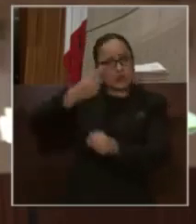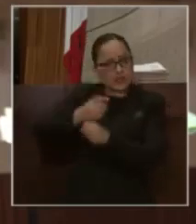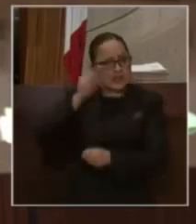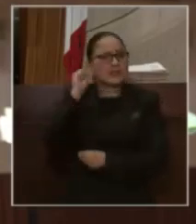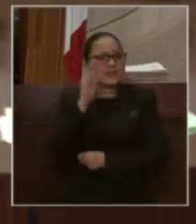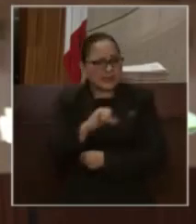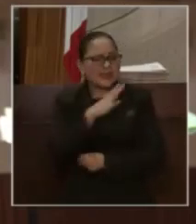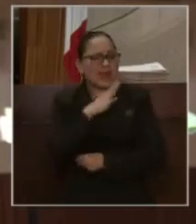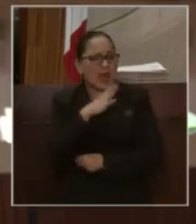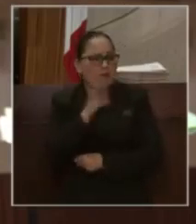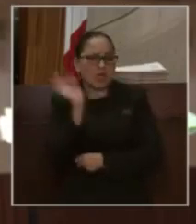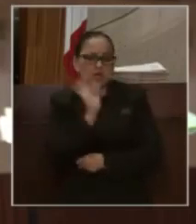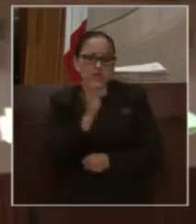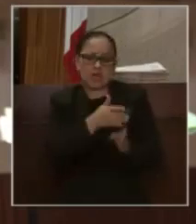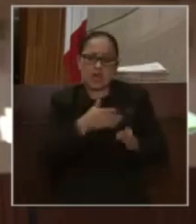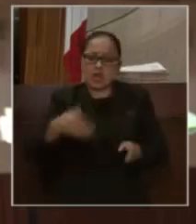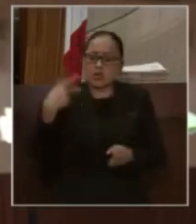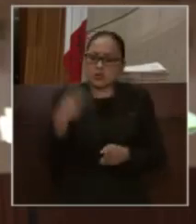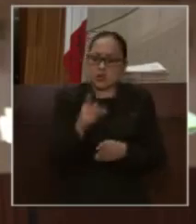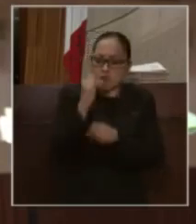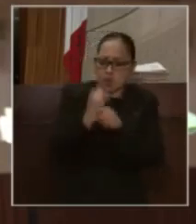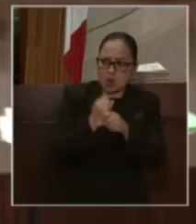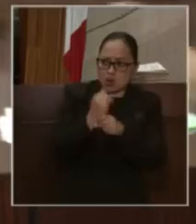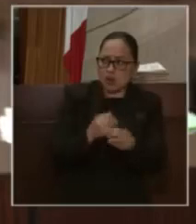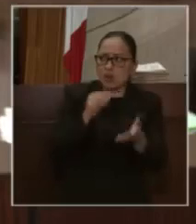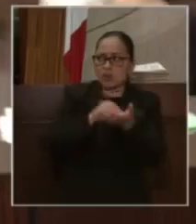investigación podría seguir corriendo su